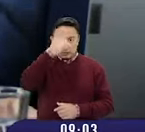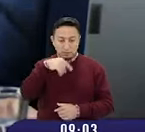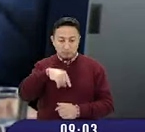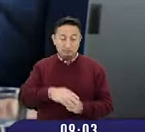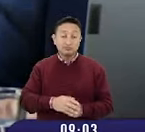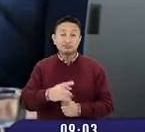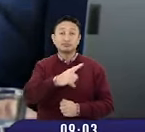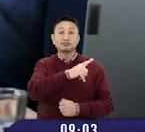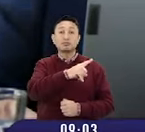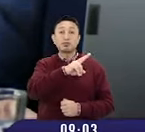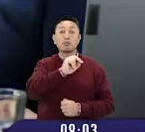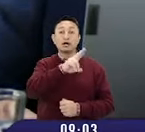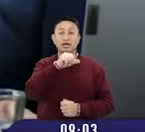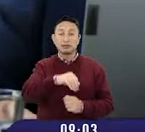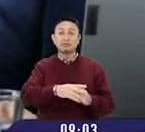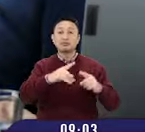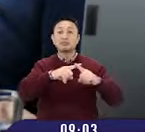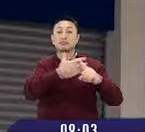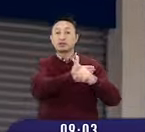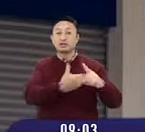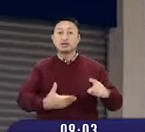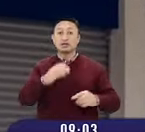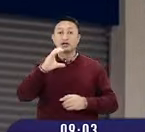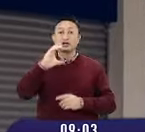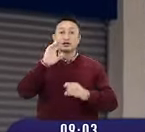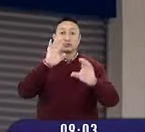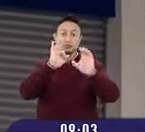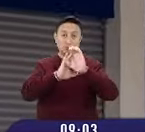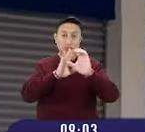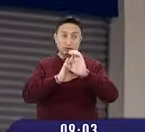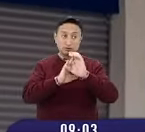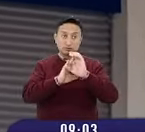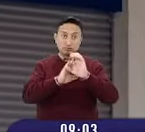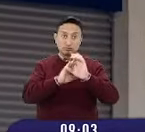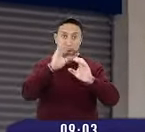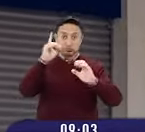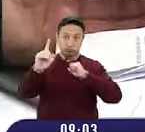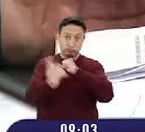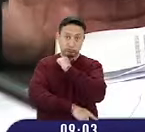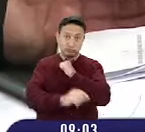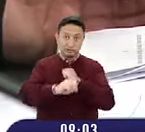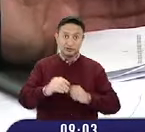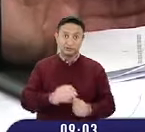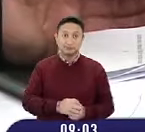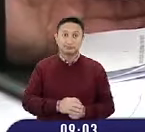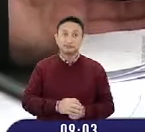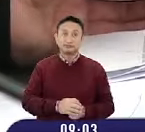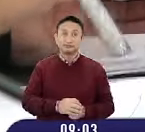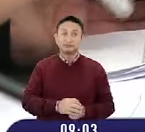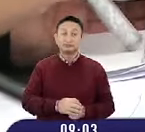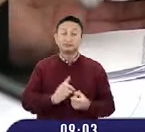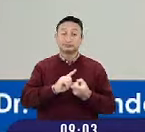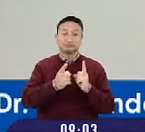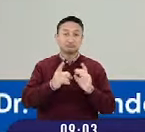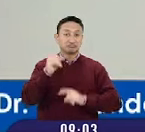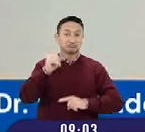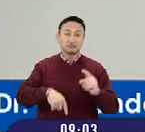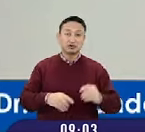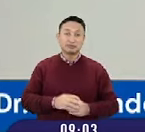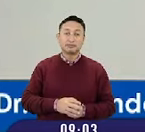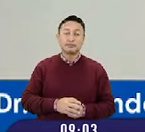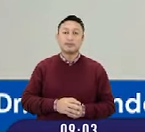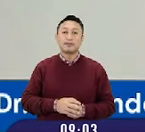Allen Berbera, expresidente del Consejo de Participación Ciudadana y Control Social. Y con esto no hay marcha atrás. El